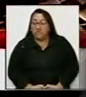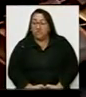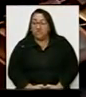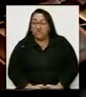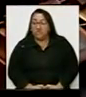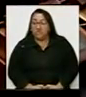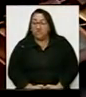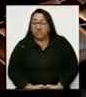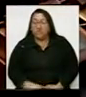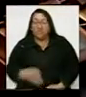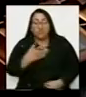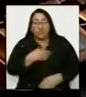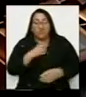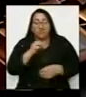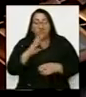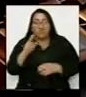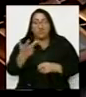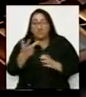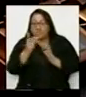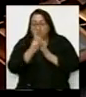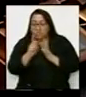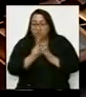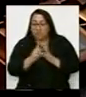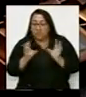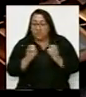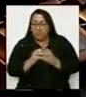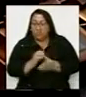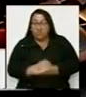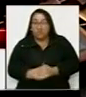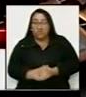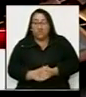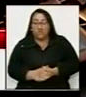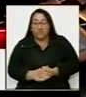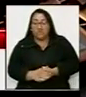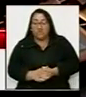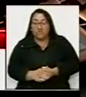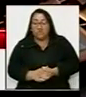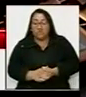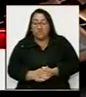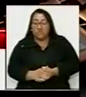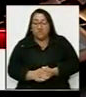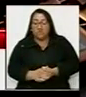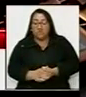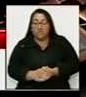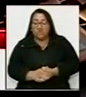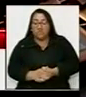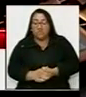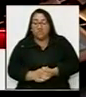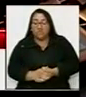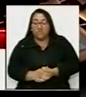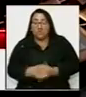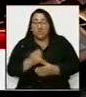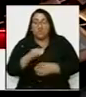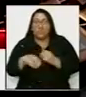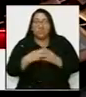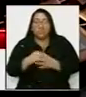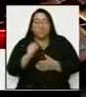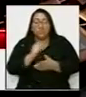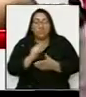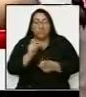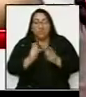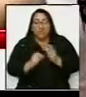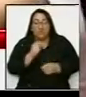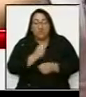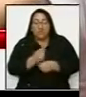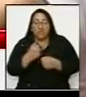sugerido en la tercera disposición complementaria que previa evaluación se les renueve el contrato a los